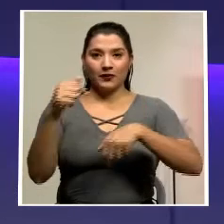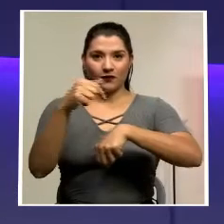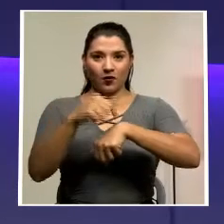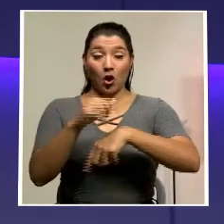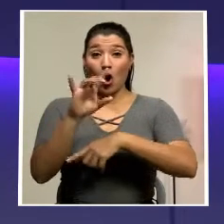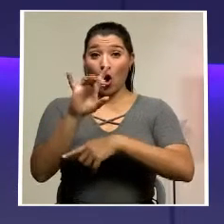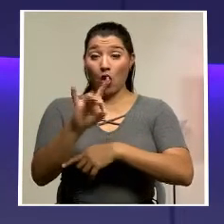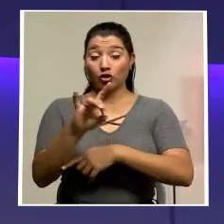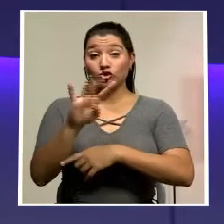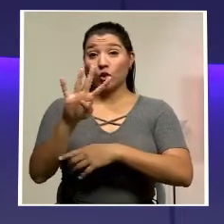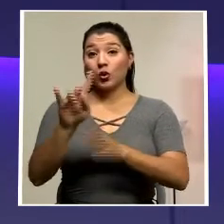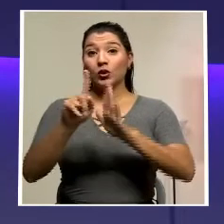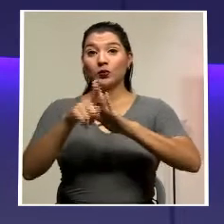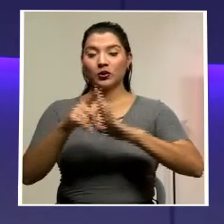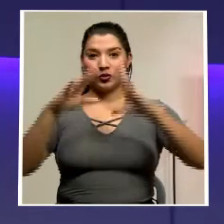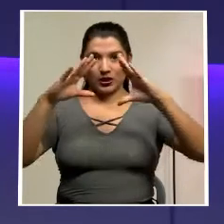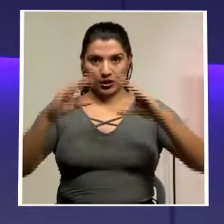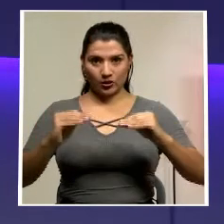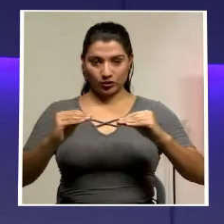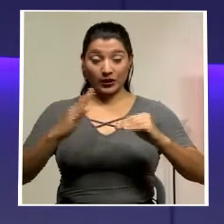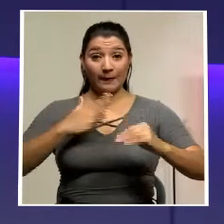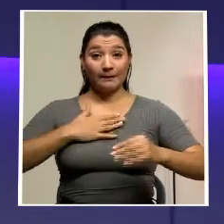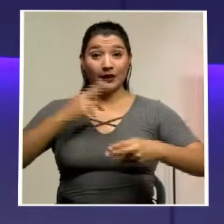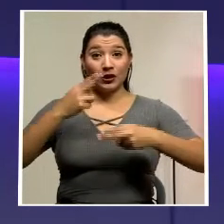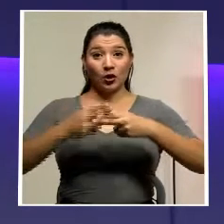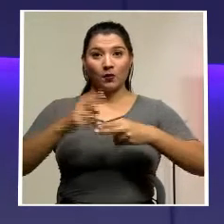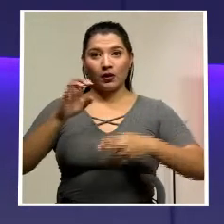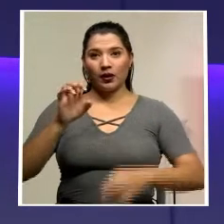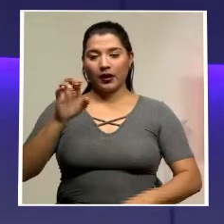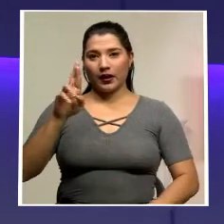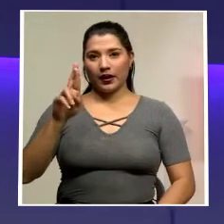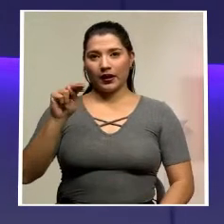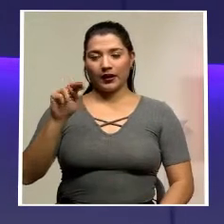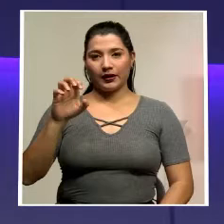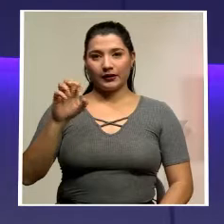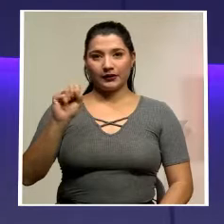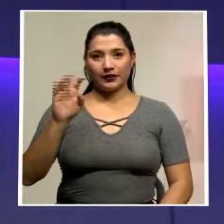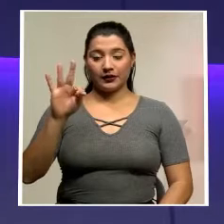noche con 4 minutos. Soy Ernesto Rivera.